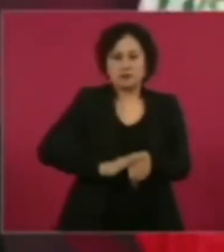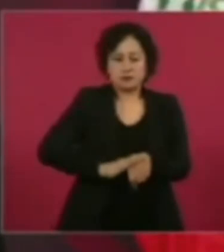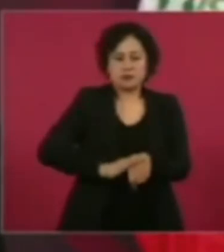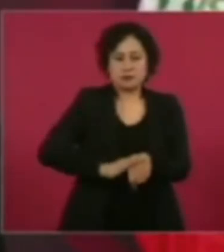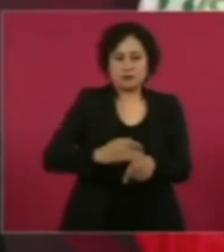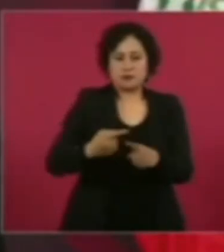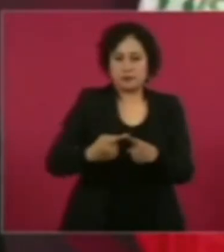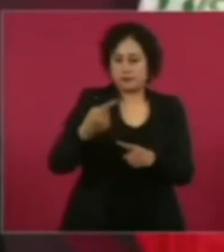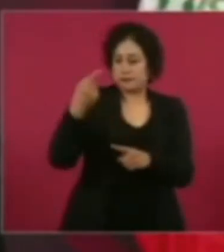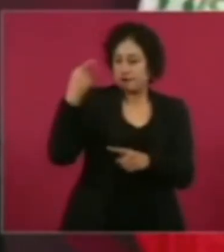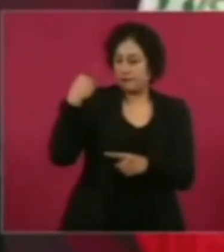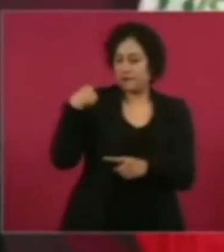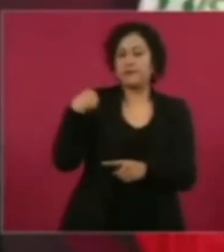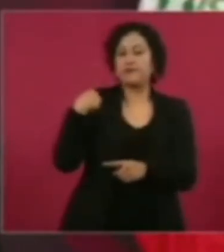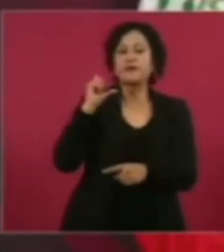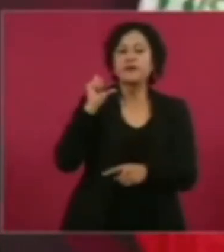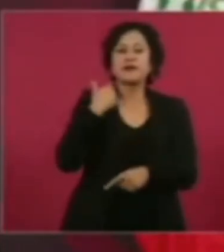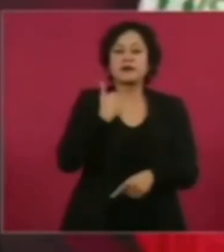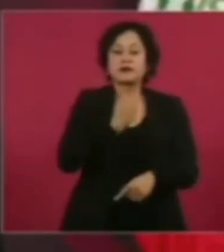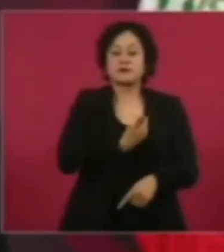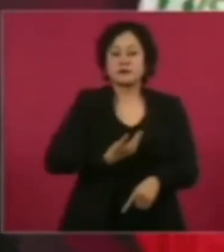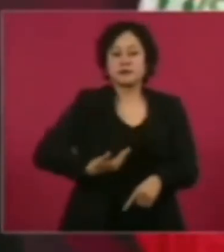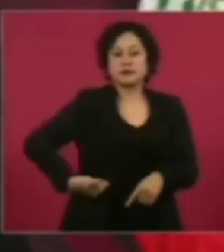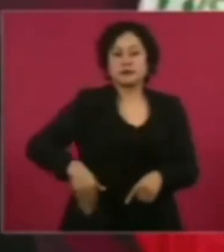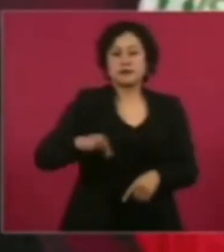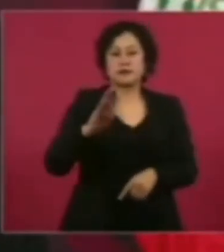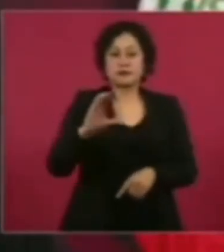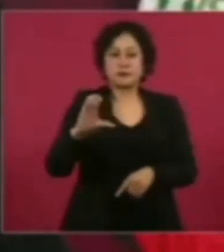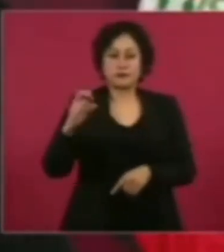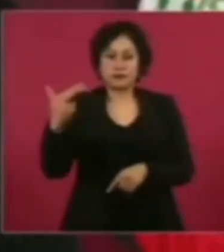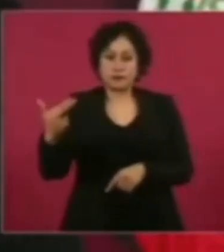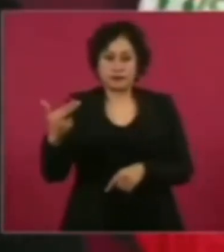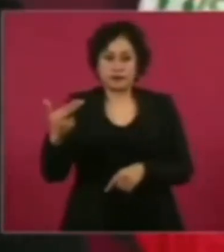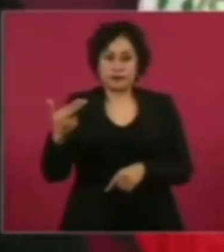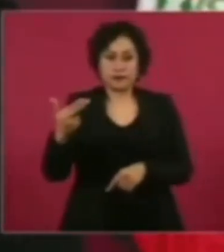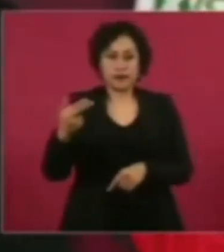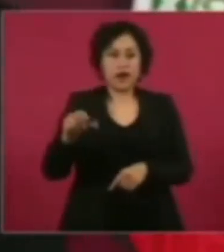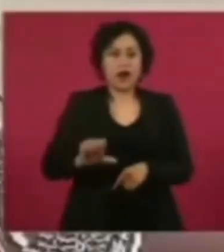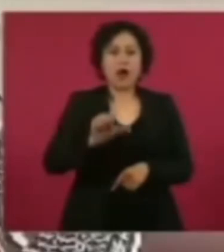Calderón con carstens la eminencia